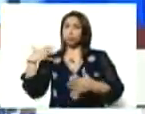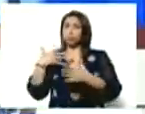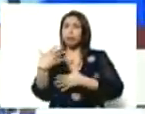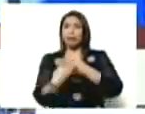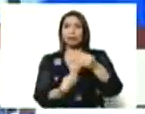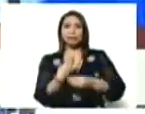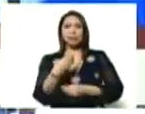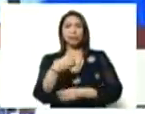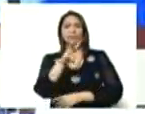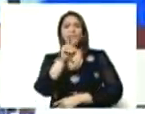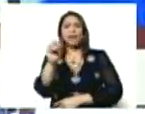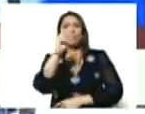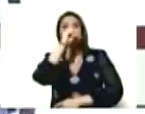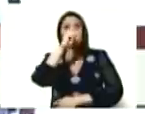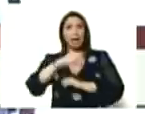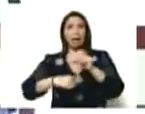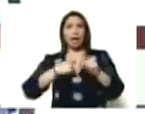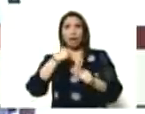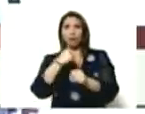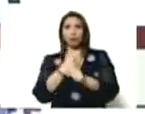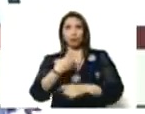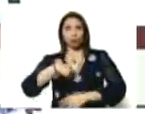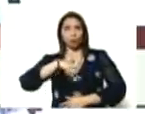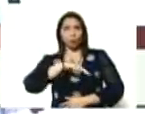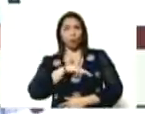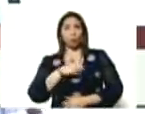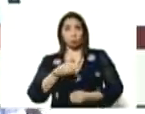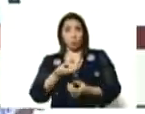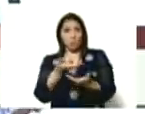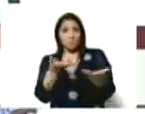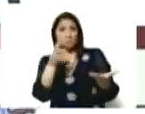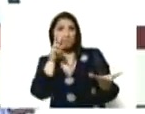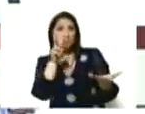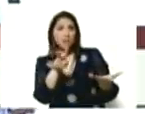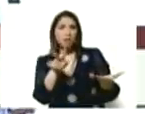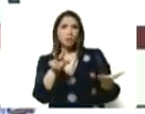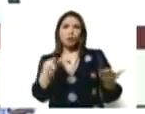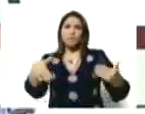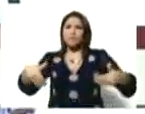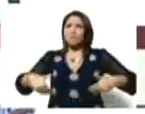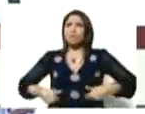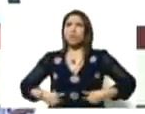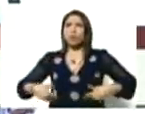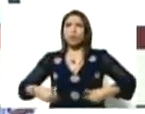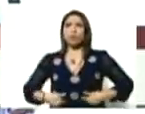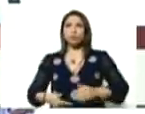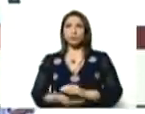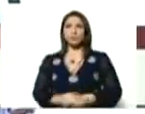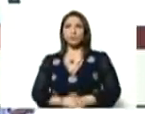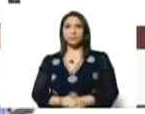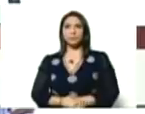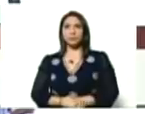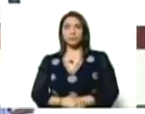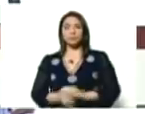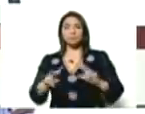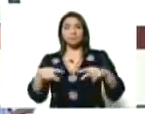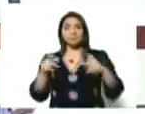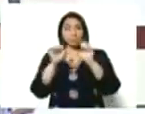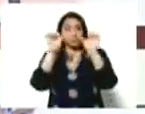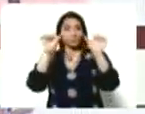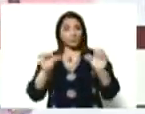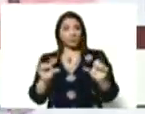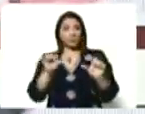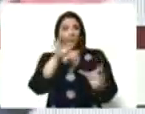en prácticamente dos décadas. Es allí entonces donde el esfuerzo de este nuevo sistema